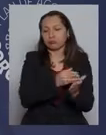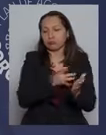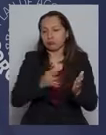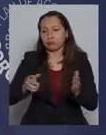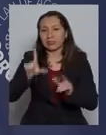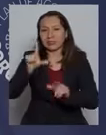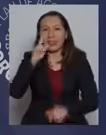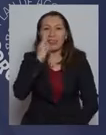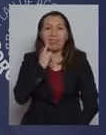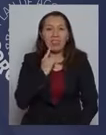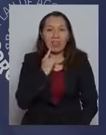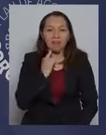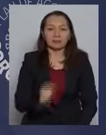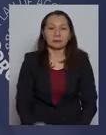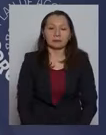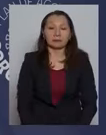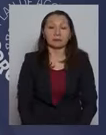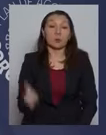7 días.